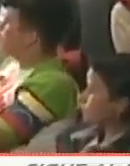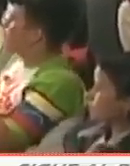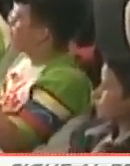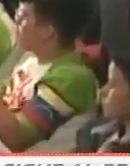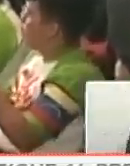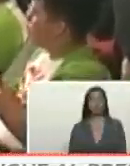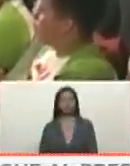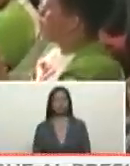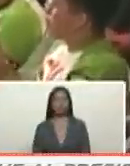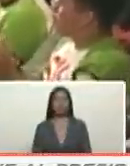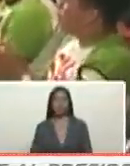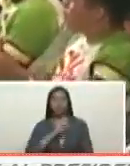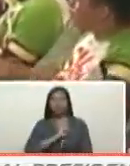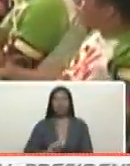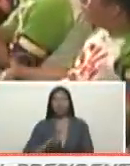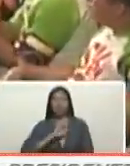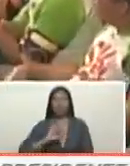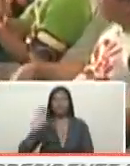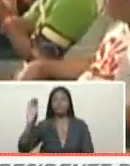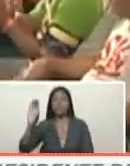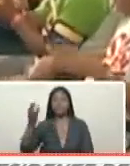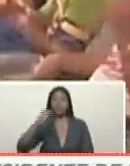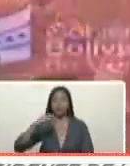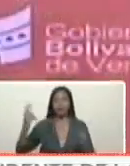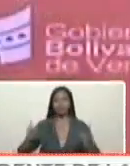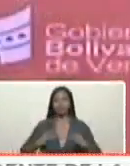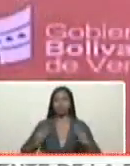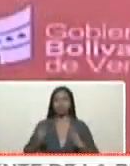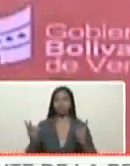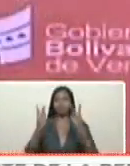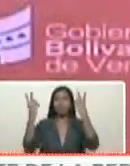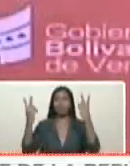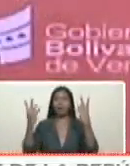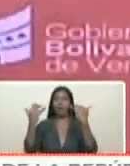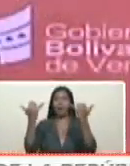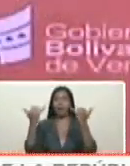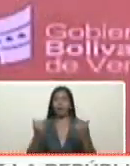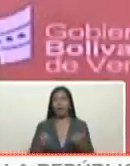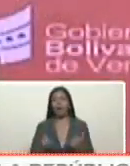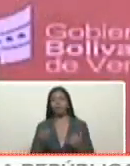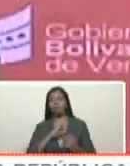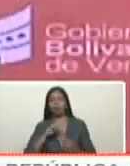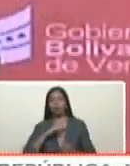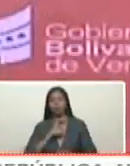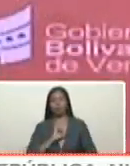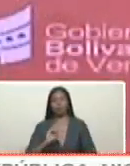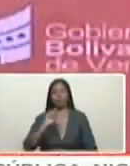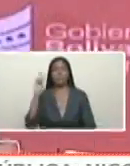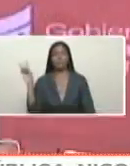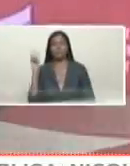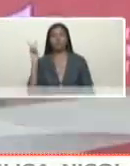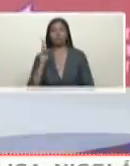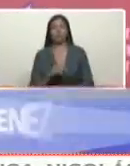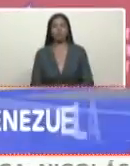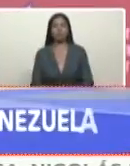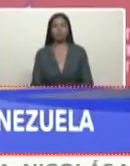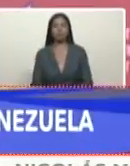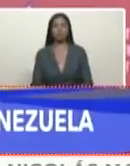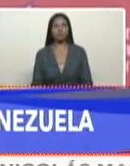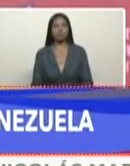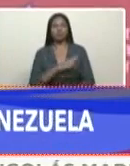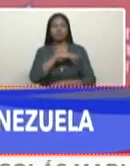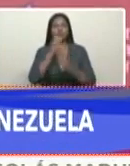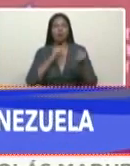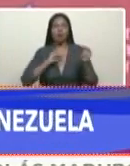Somos la patria, más viva que nunca, somos la patria, somos Venezuela. Un